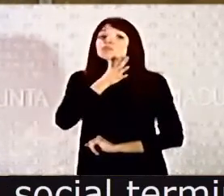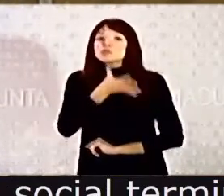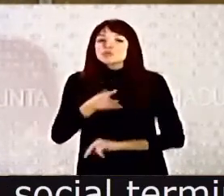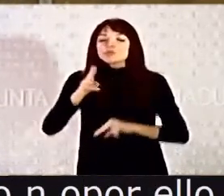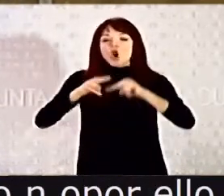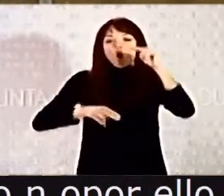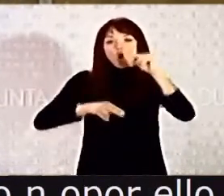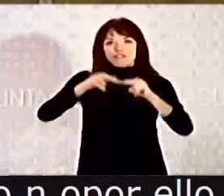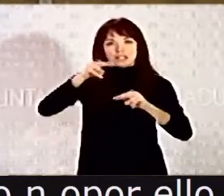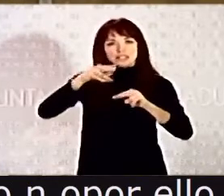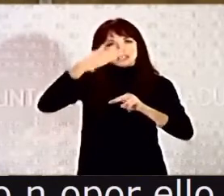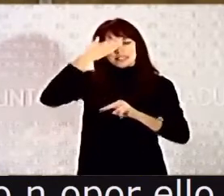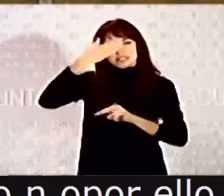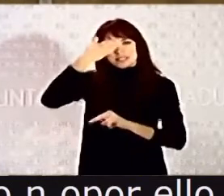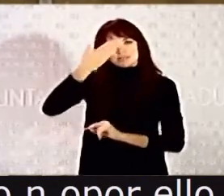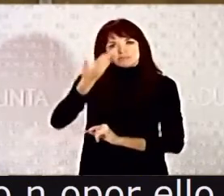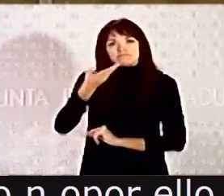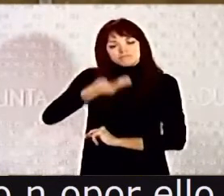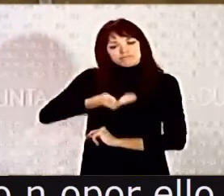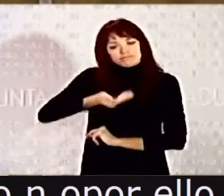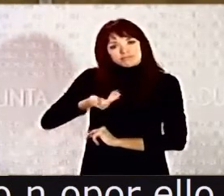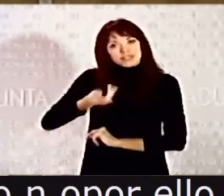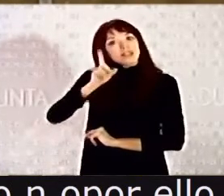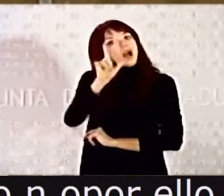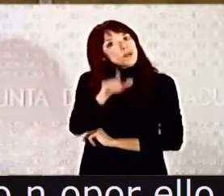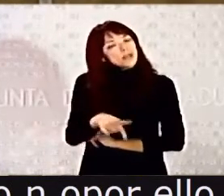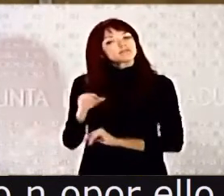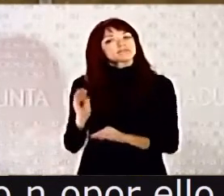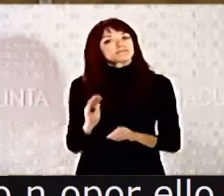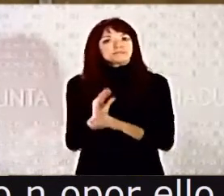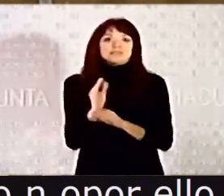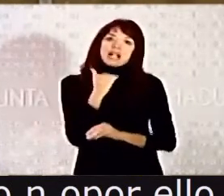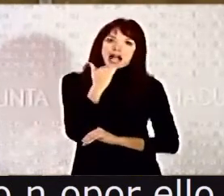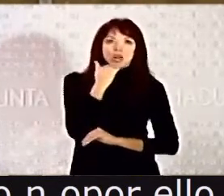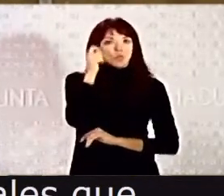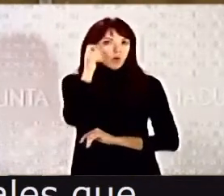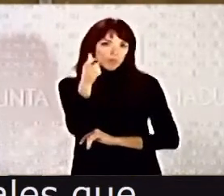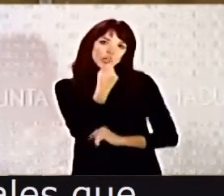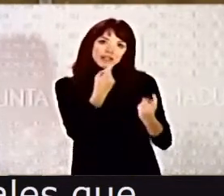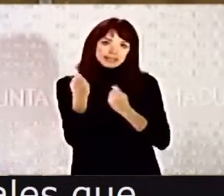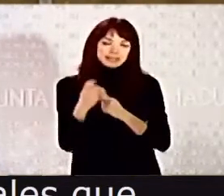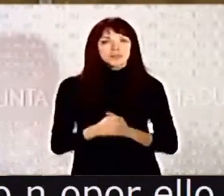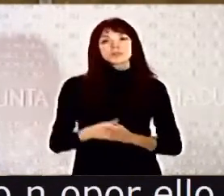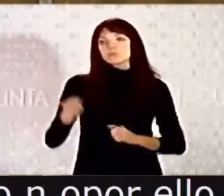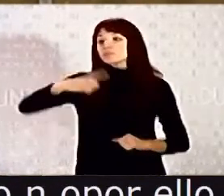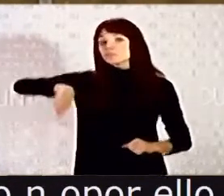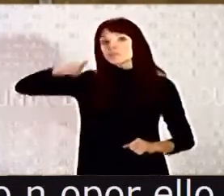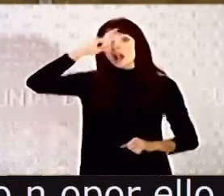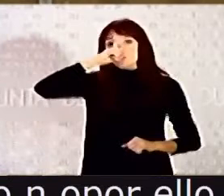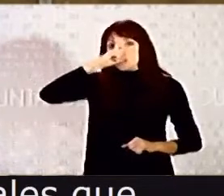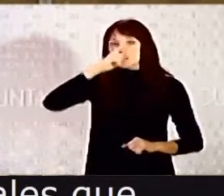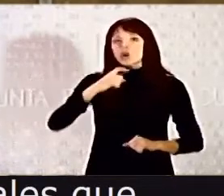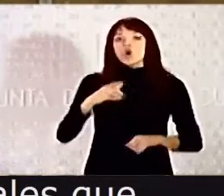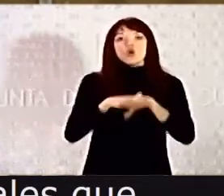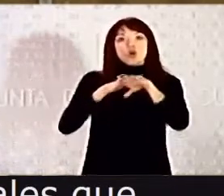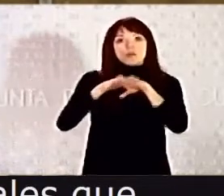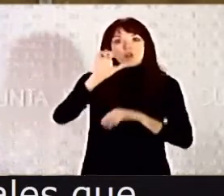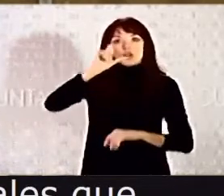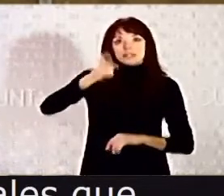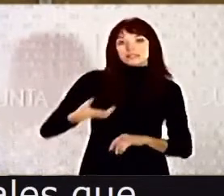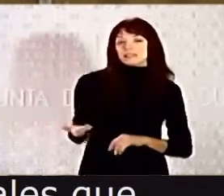obras fundamentales que también necesitan nuestros pequeños municipios. Recordarán que en la legislatura pasada este